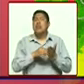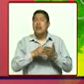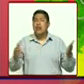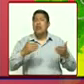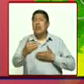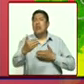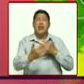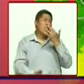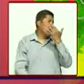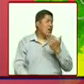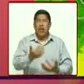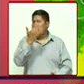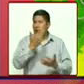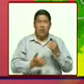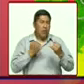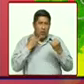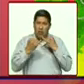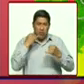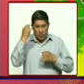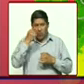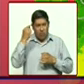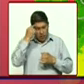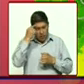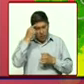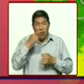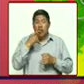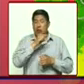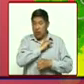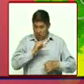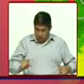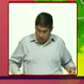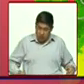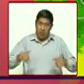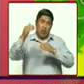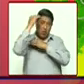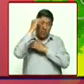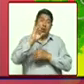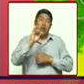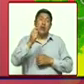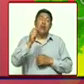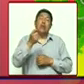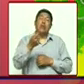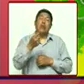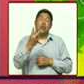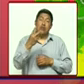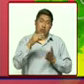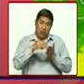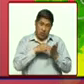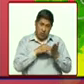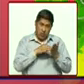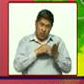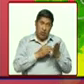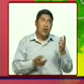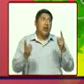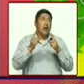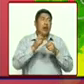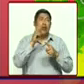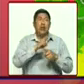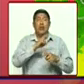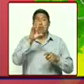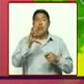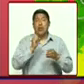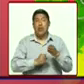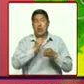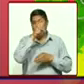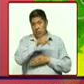de hectáreas, según el informe del gobierno. Según la gobernación de Santa Cruz, 7,2 millones de hectáreas hasta el 27